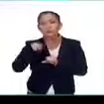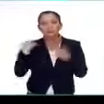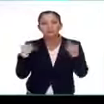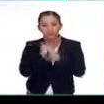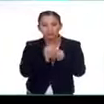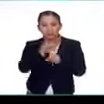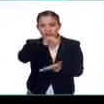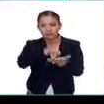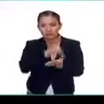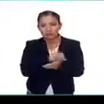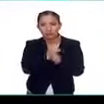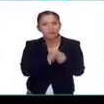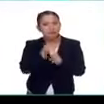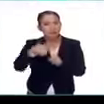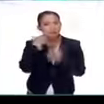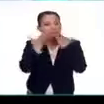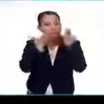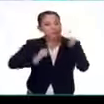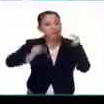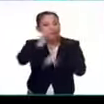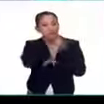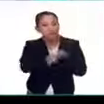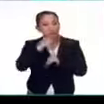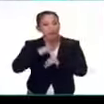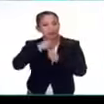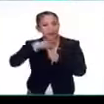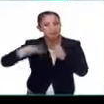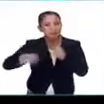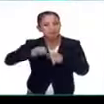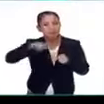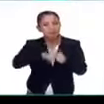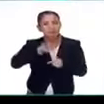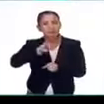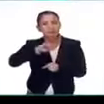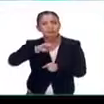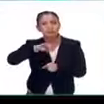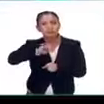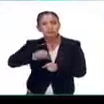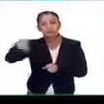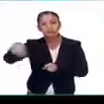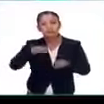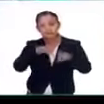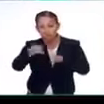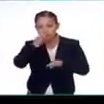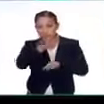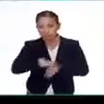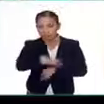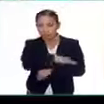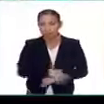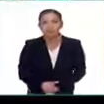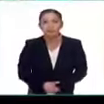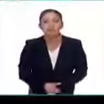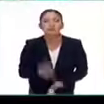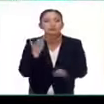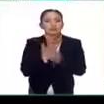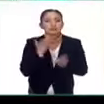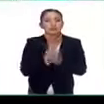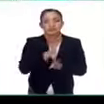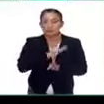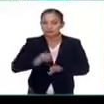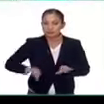académica del Centro de Investigaciones y Estudios Superiores en Antropología Social, CIESAS, quien trabaja en esta área. Ahorita digamos que